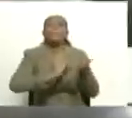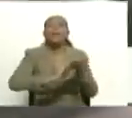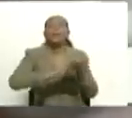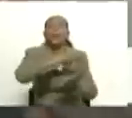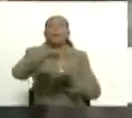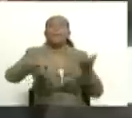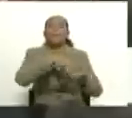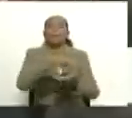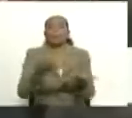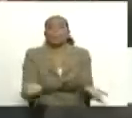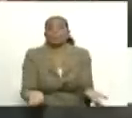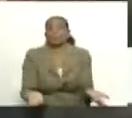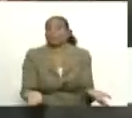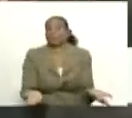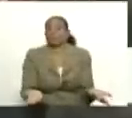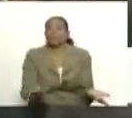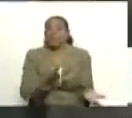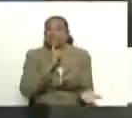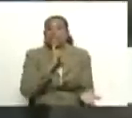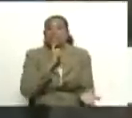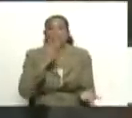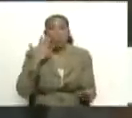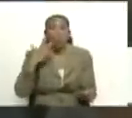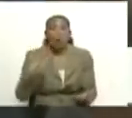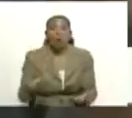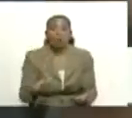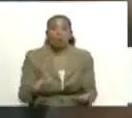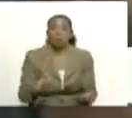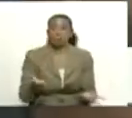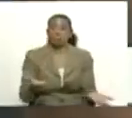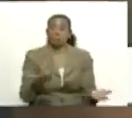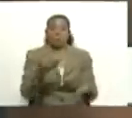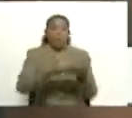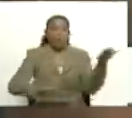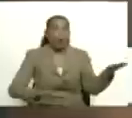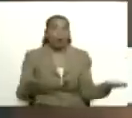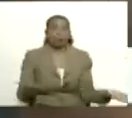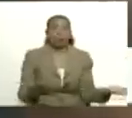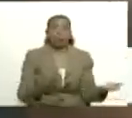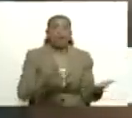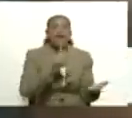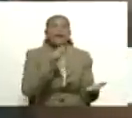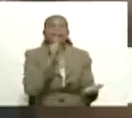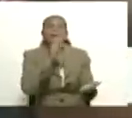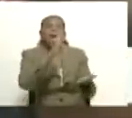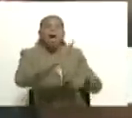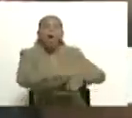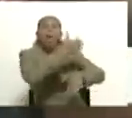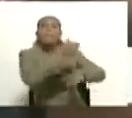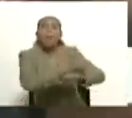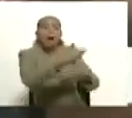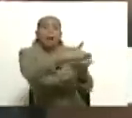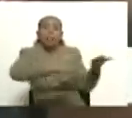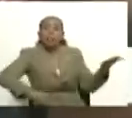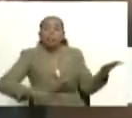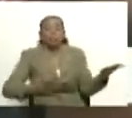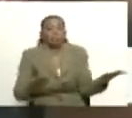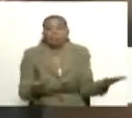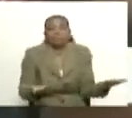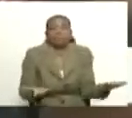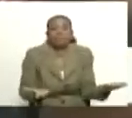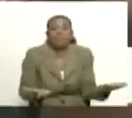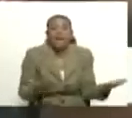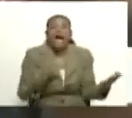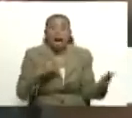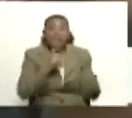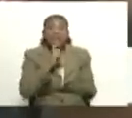la crisis en el país. Crisis que, por cierto, no es imputable única y exclusivamente a estos elementos. Había